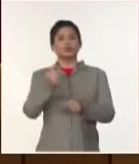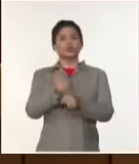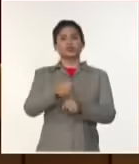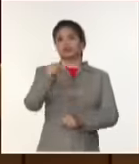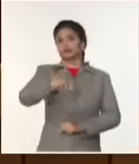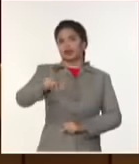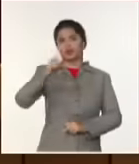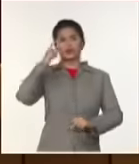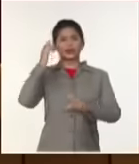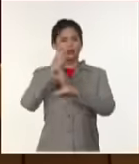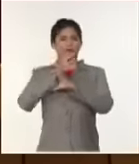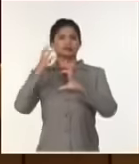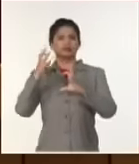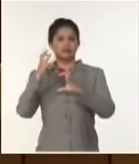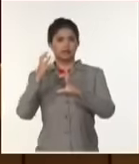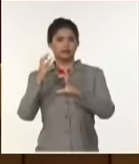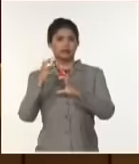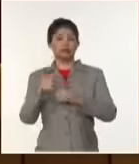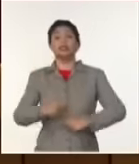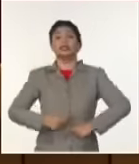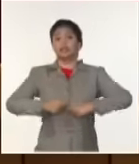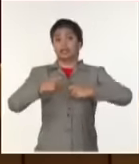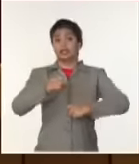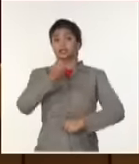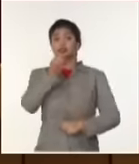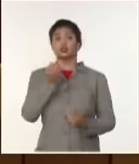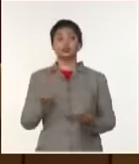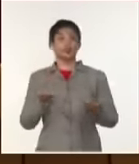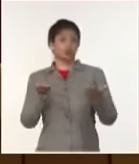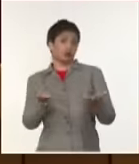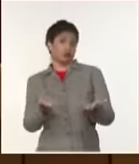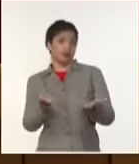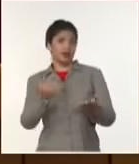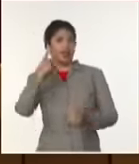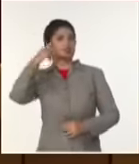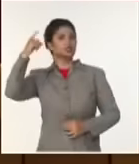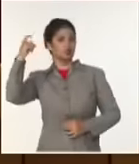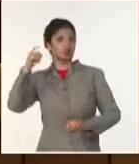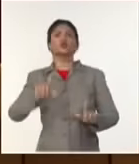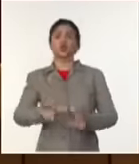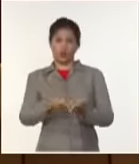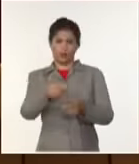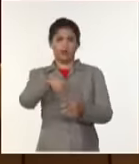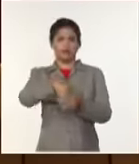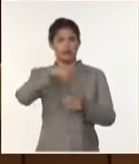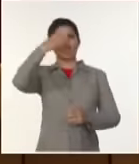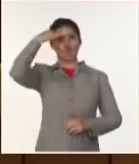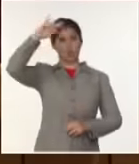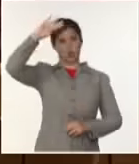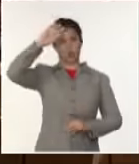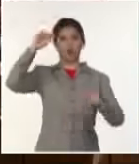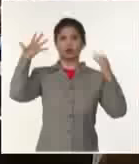que tiene el derecho y la posibilidad de realizar sus sueños en Cuba.